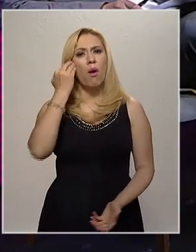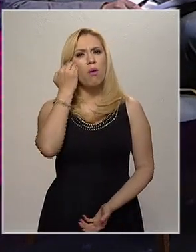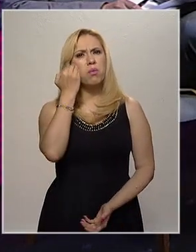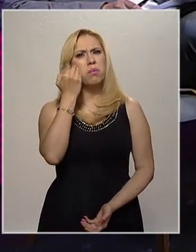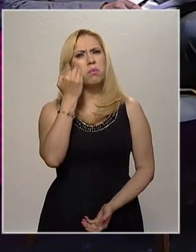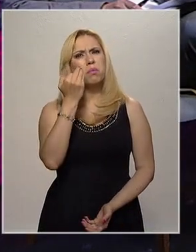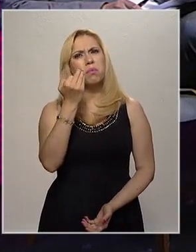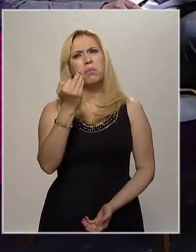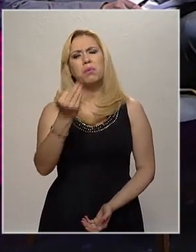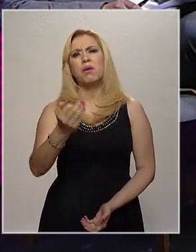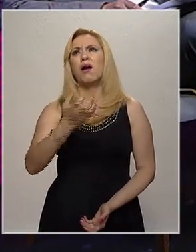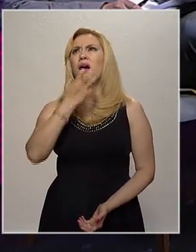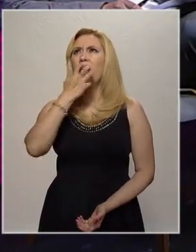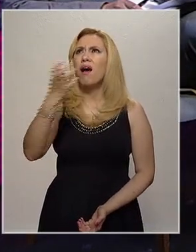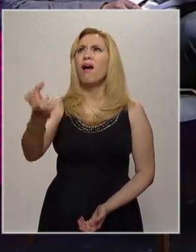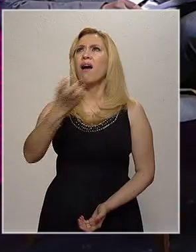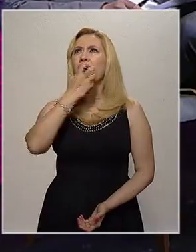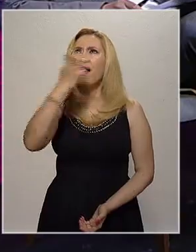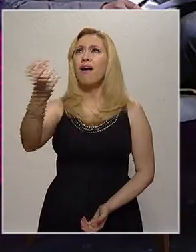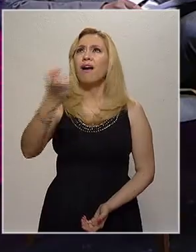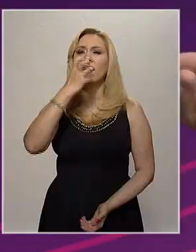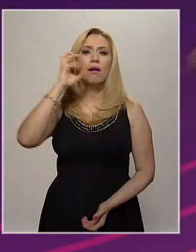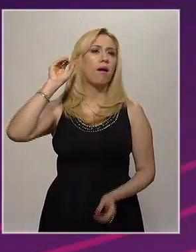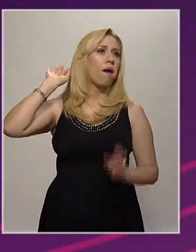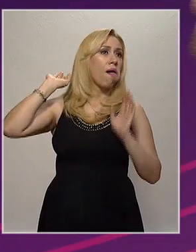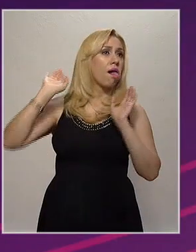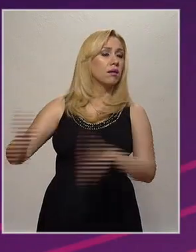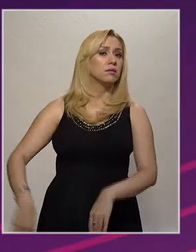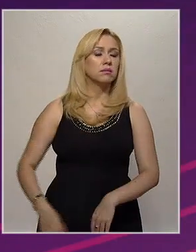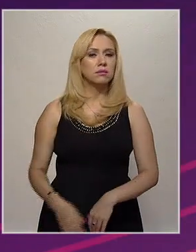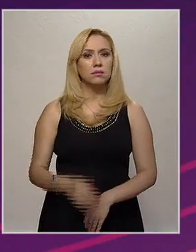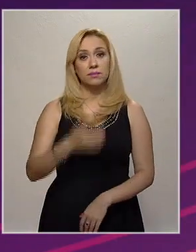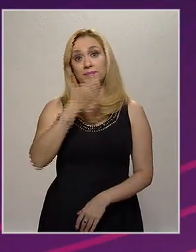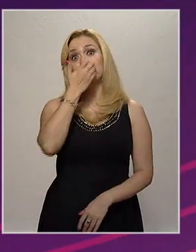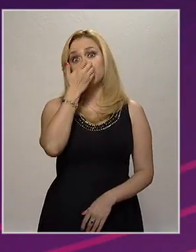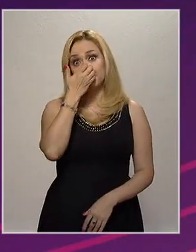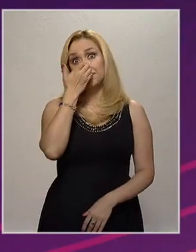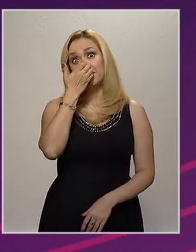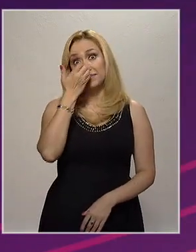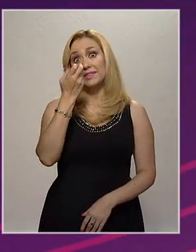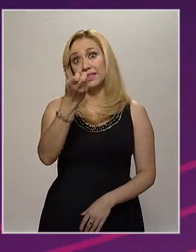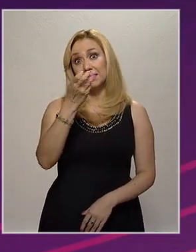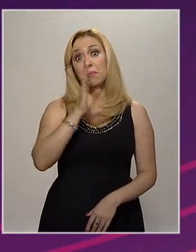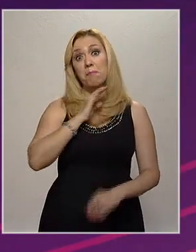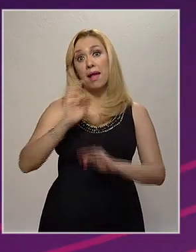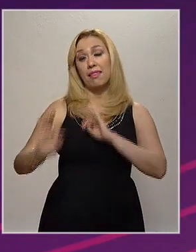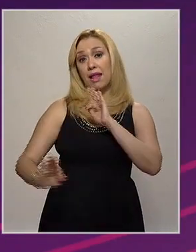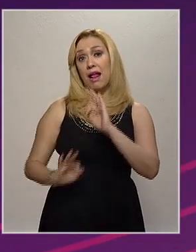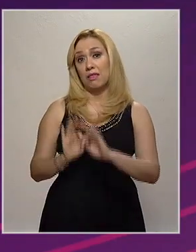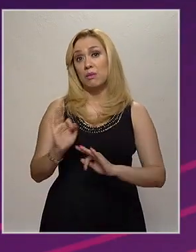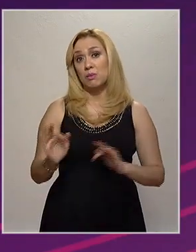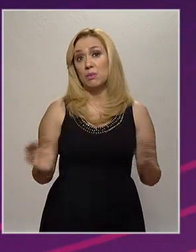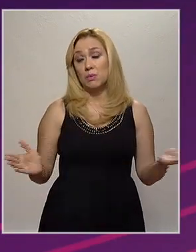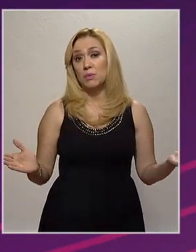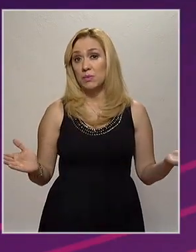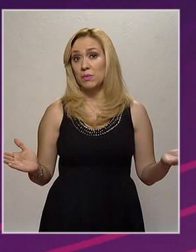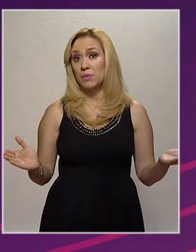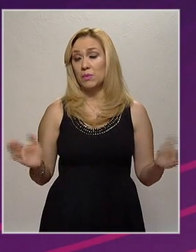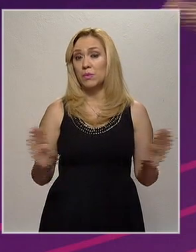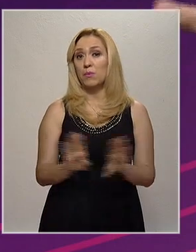porque decía que gritaba mucho. Pues eso es una de las formas de violencia obstétrica, el utilizar,